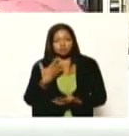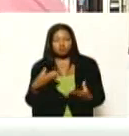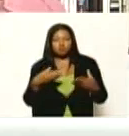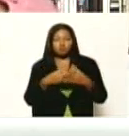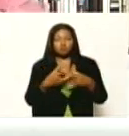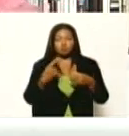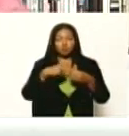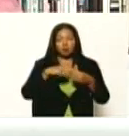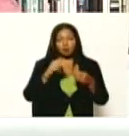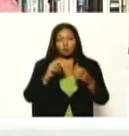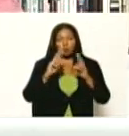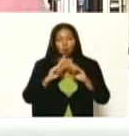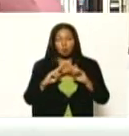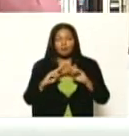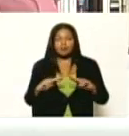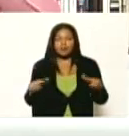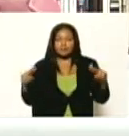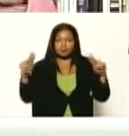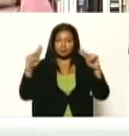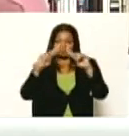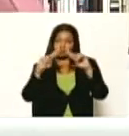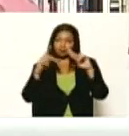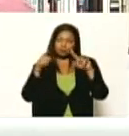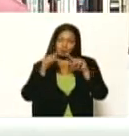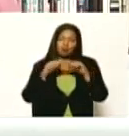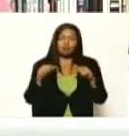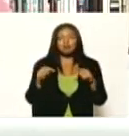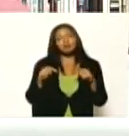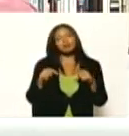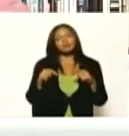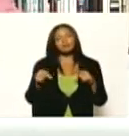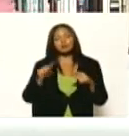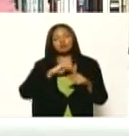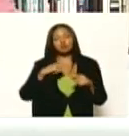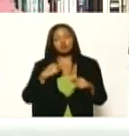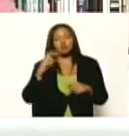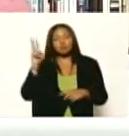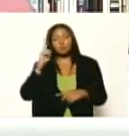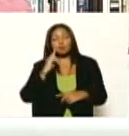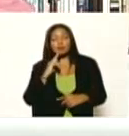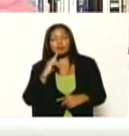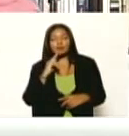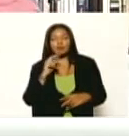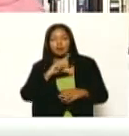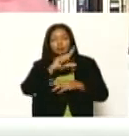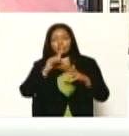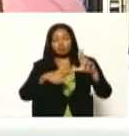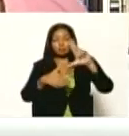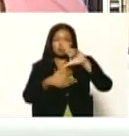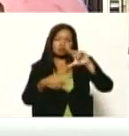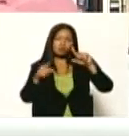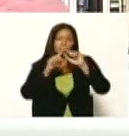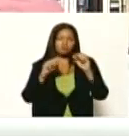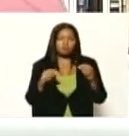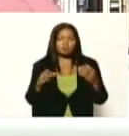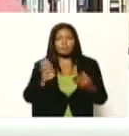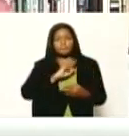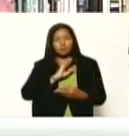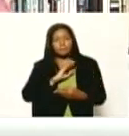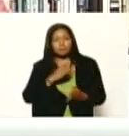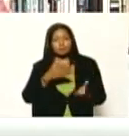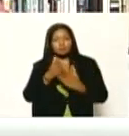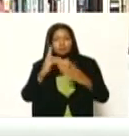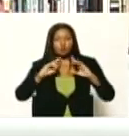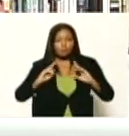causa universal, bolivariana en lo latinoamericano y caribeña, y bolivariana y martiana en la causa